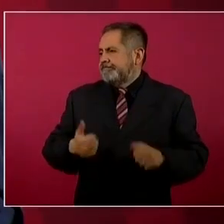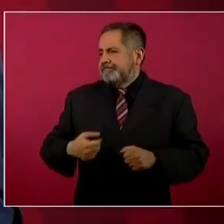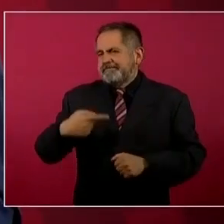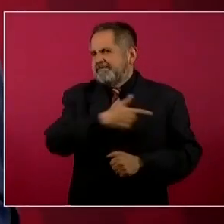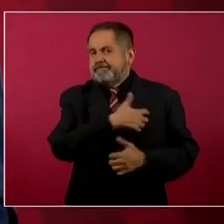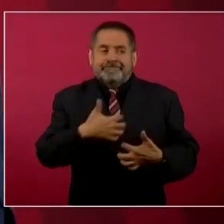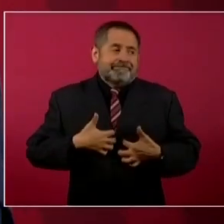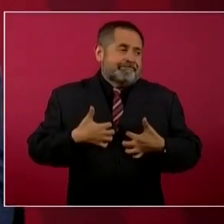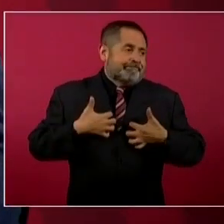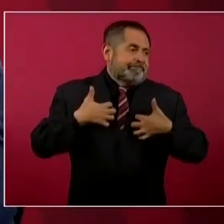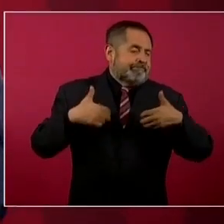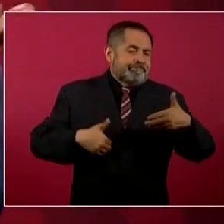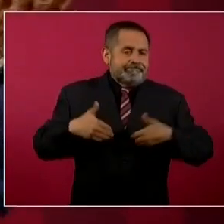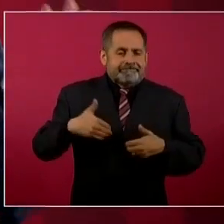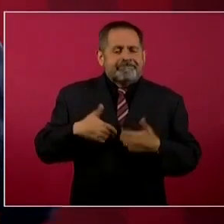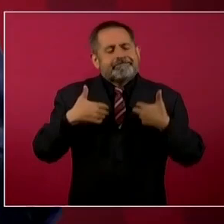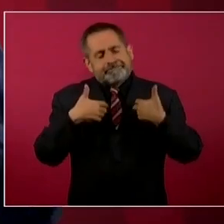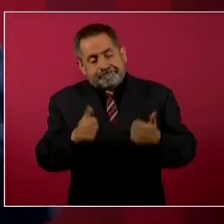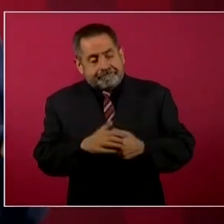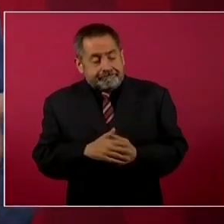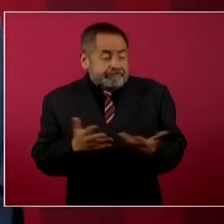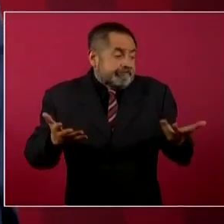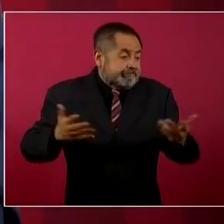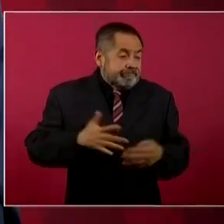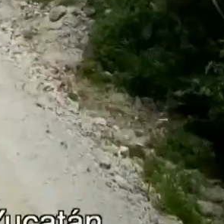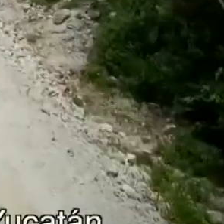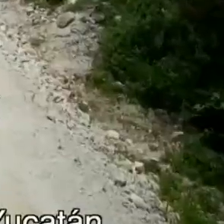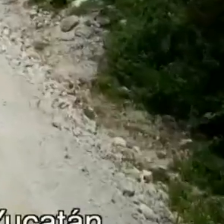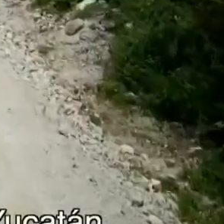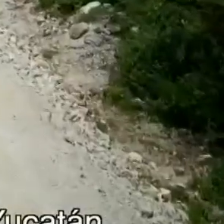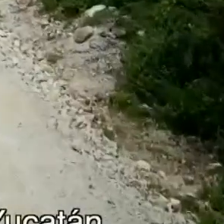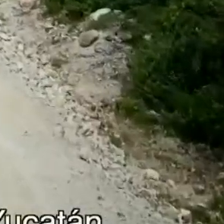los trabajos para concluir la obra y mandó este mensaje a sus adversarios.